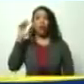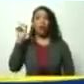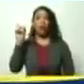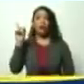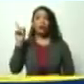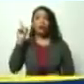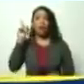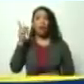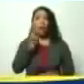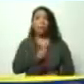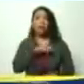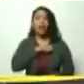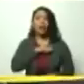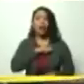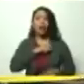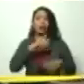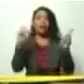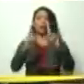España